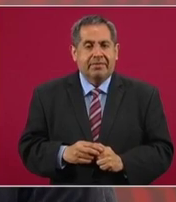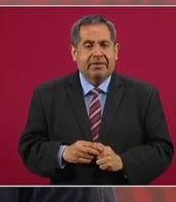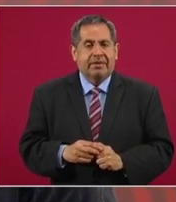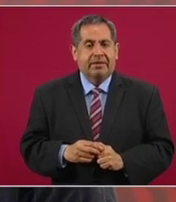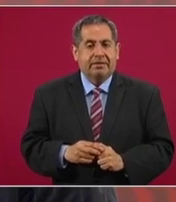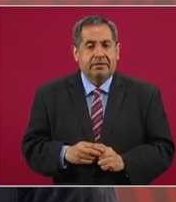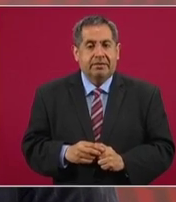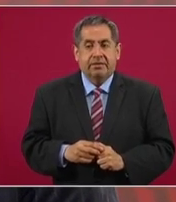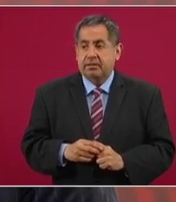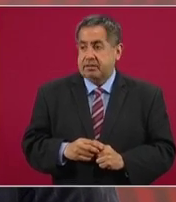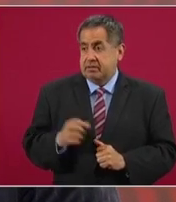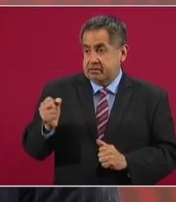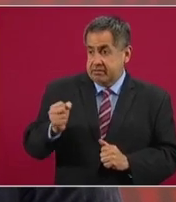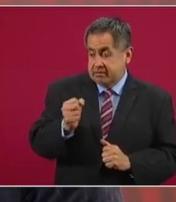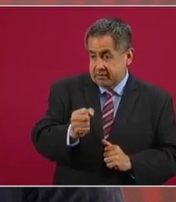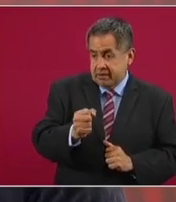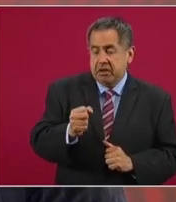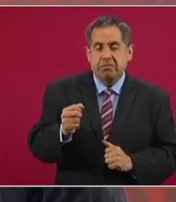y no